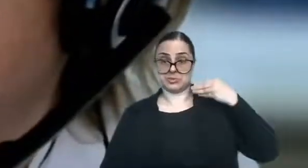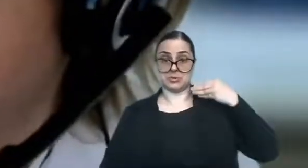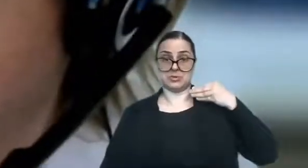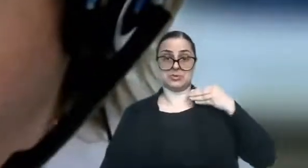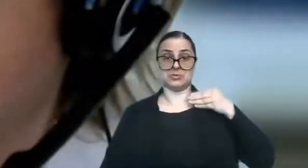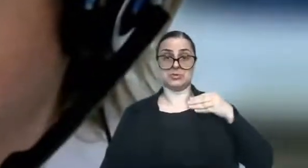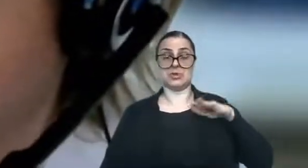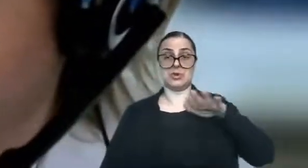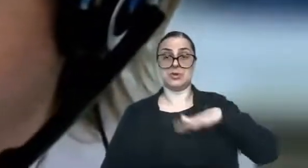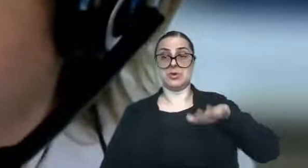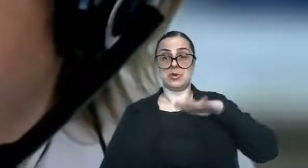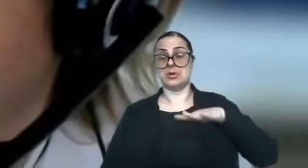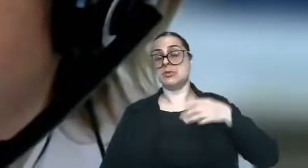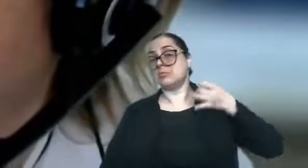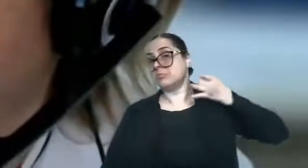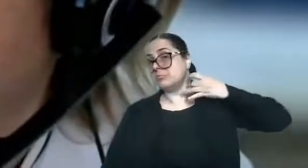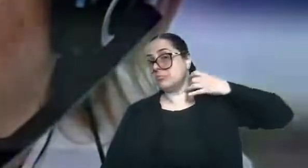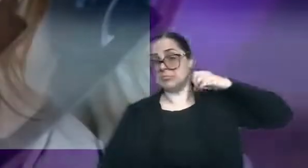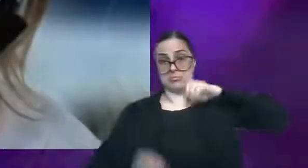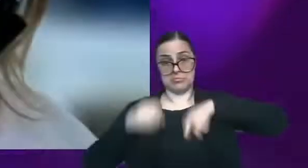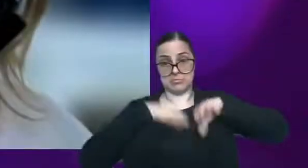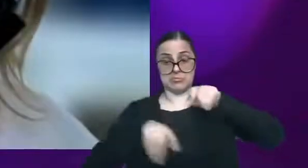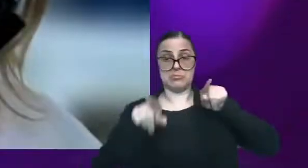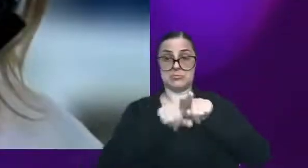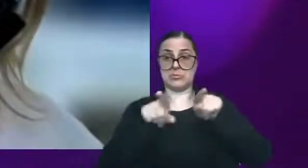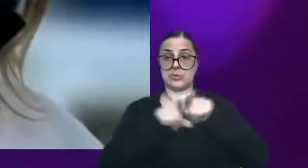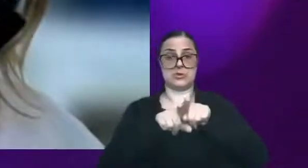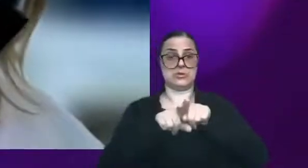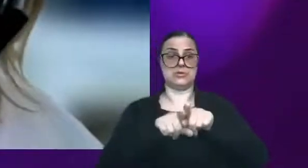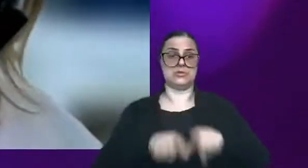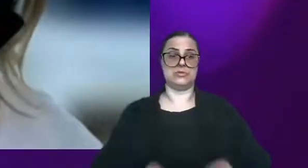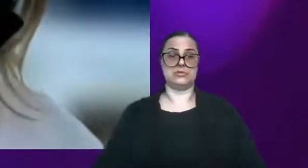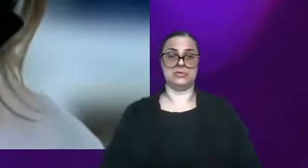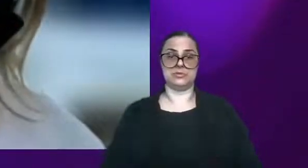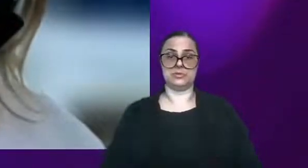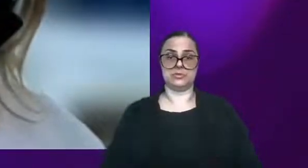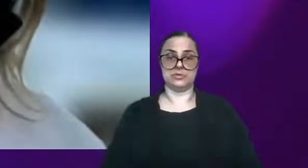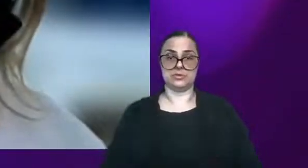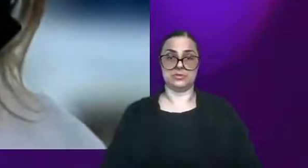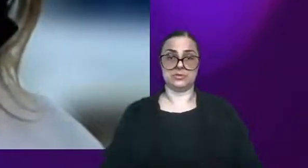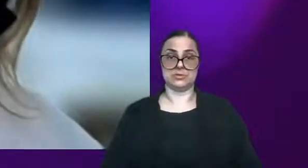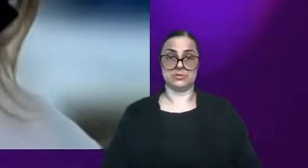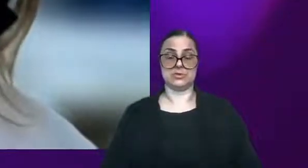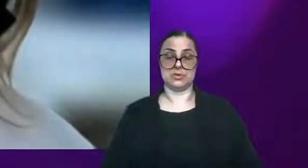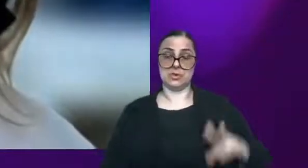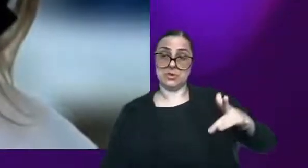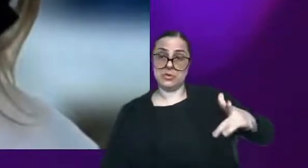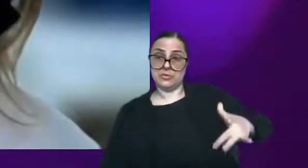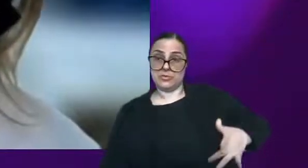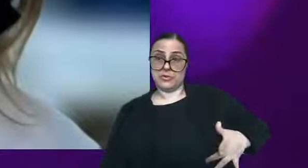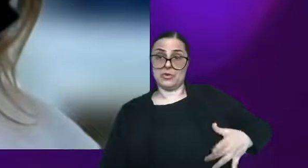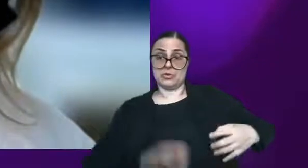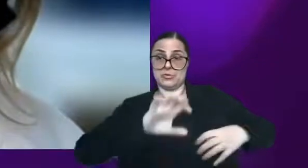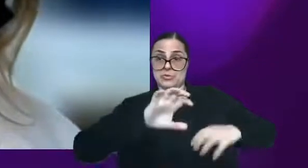sobre todo en cuanto al trasplante de hígado.